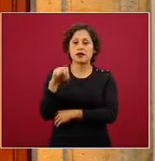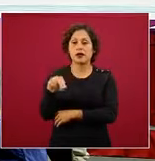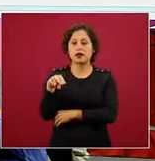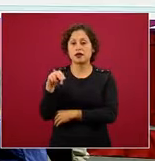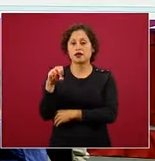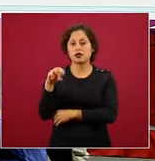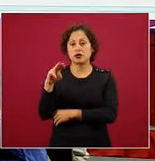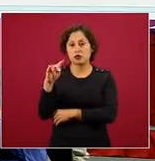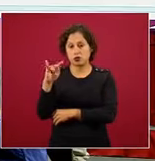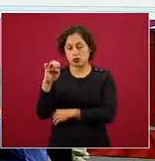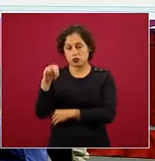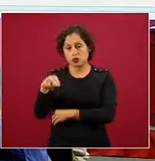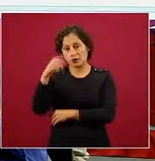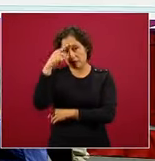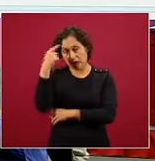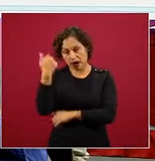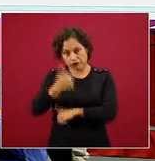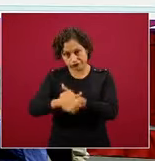escala.